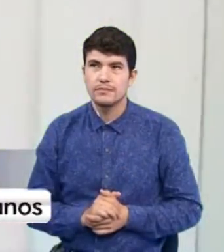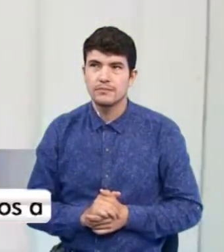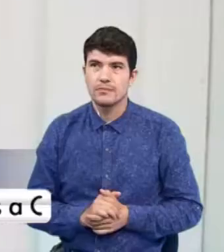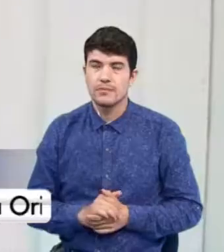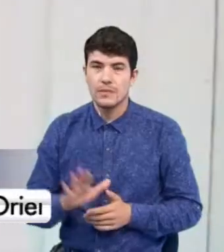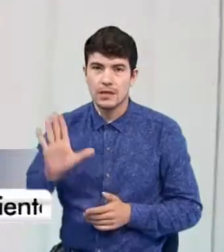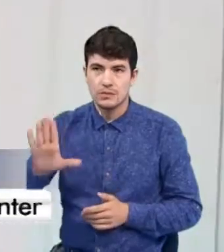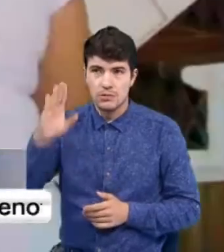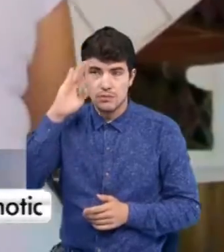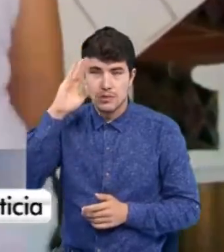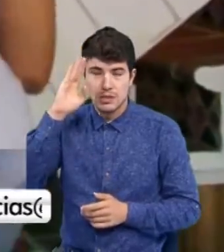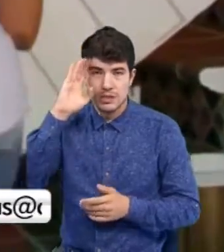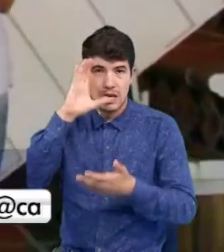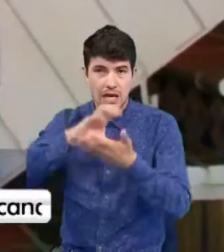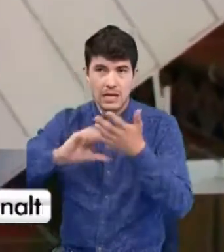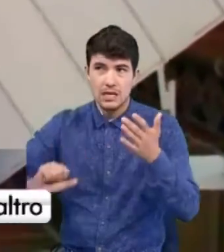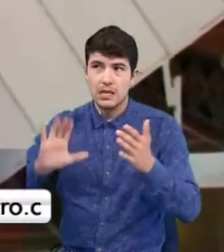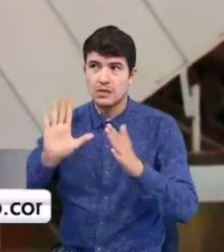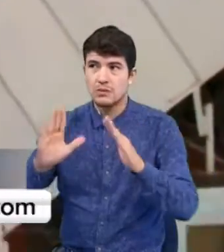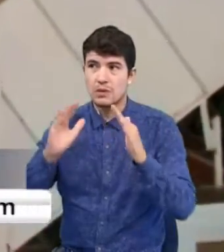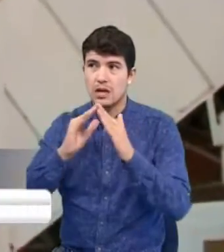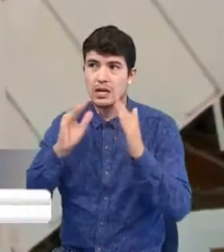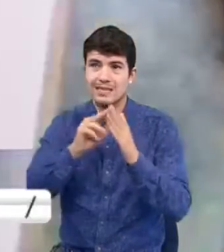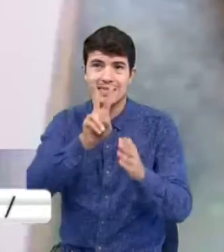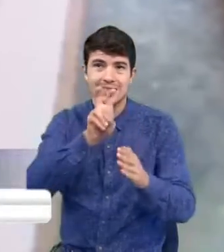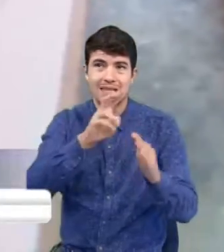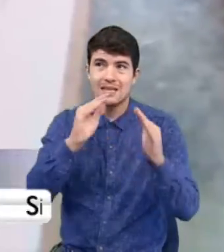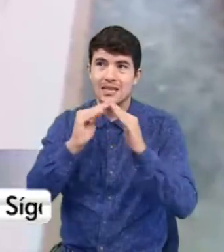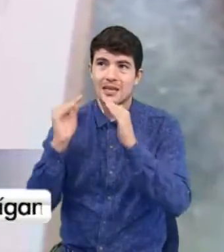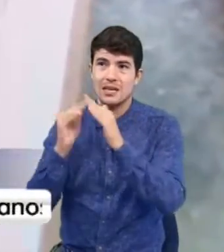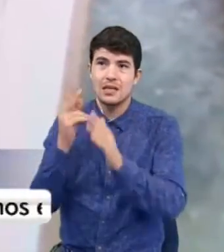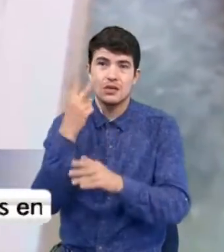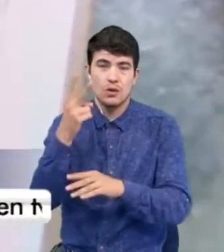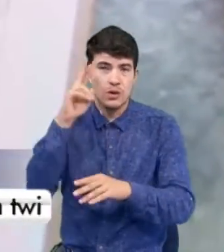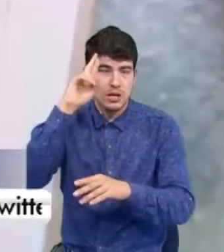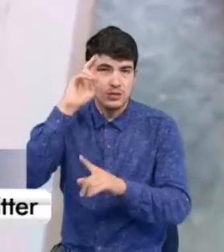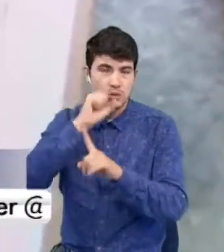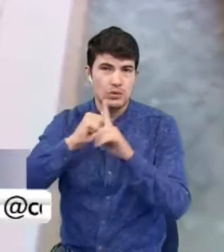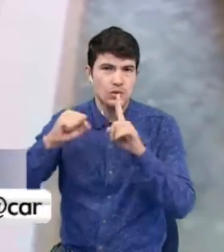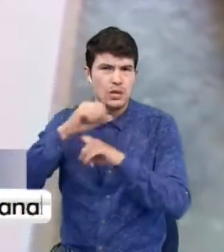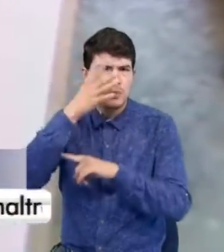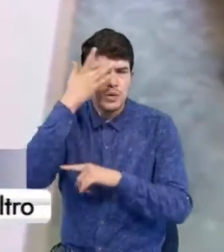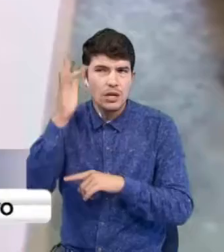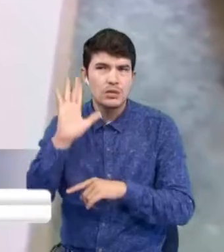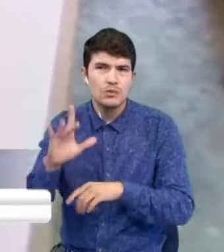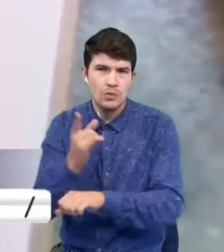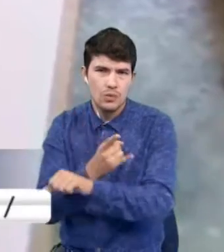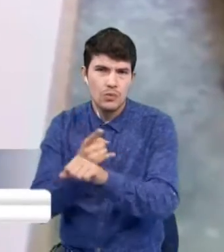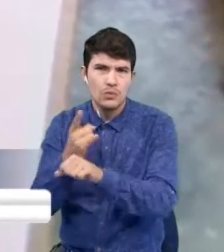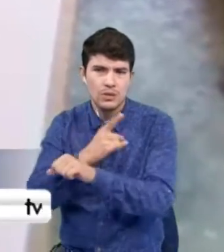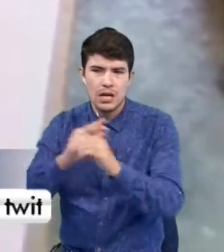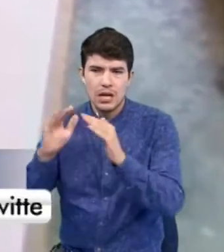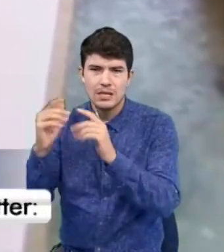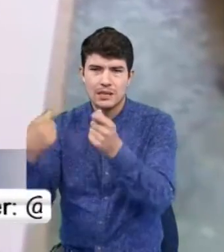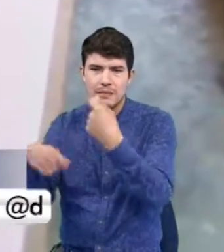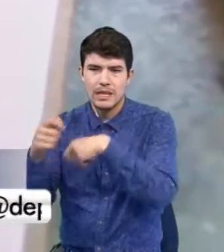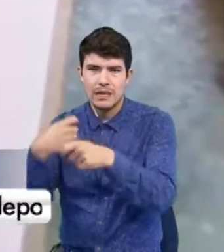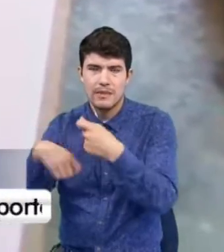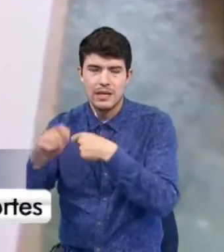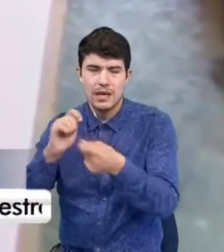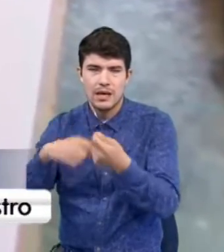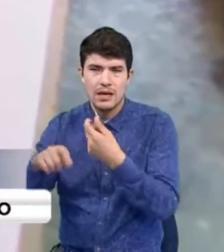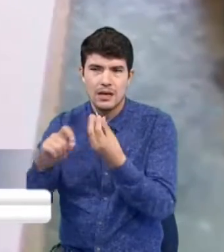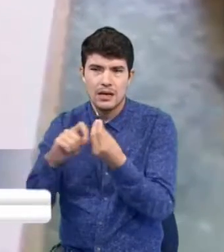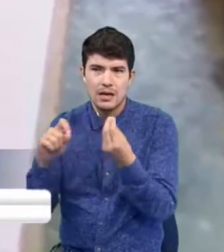Según la policía, la extinción de dominio sobre estos 7 inmuebles y dos razones sociales se hizo porque eran utilizados para el tráfico de estupefacientes